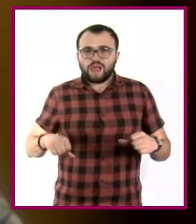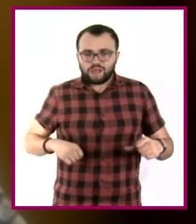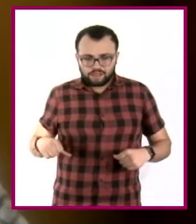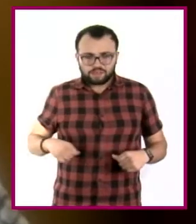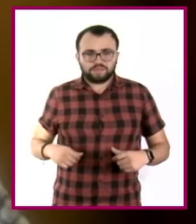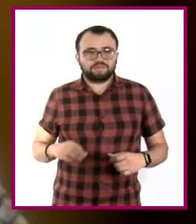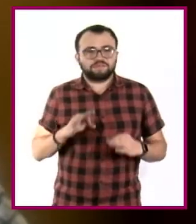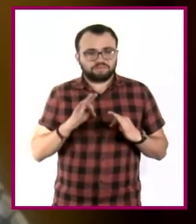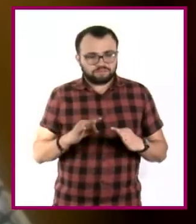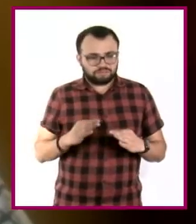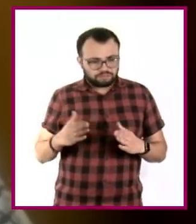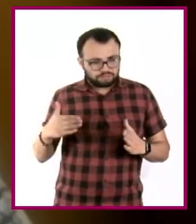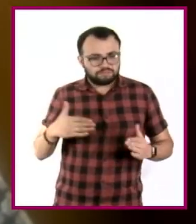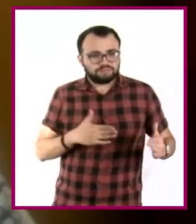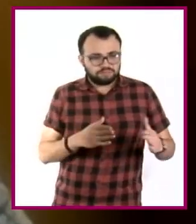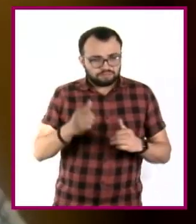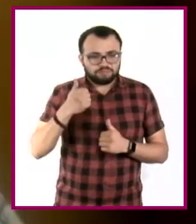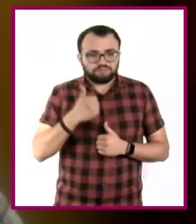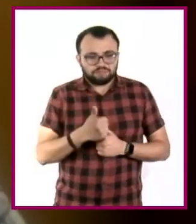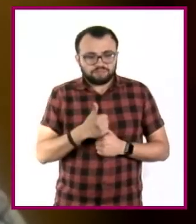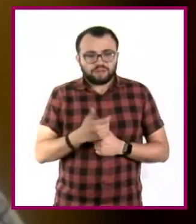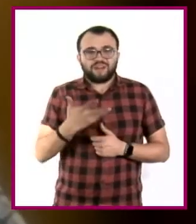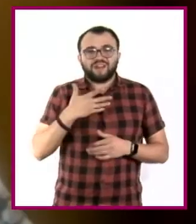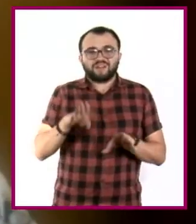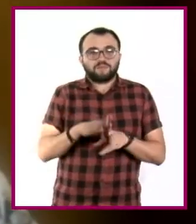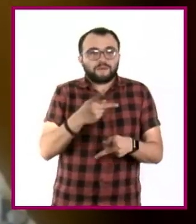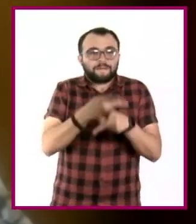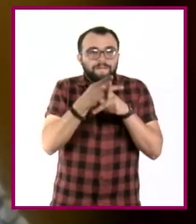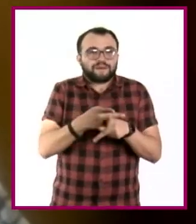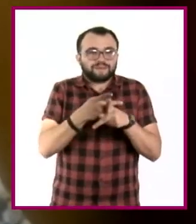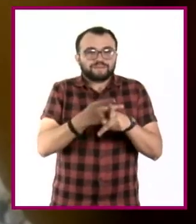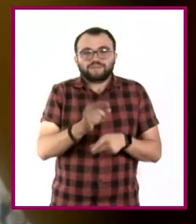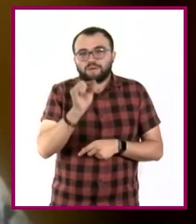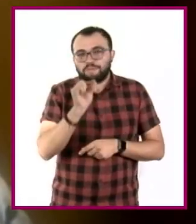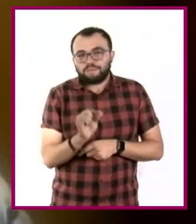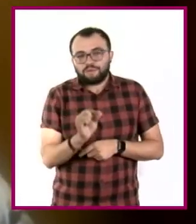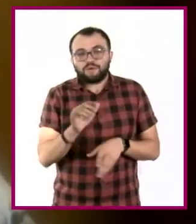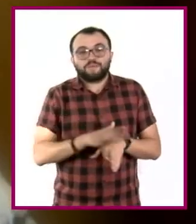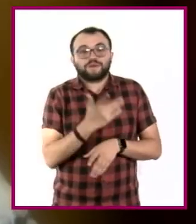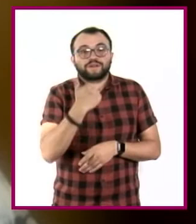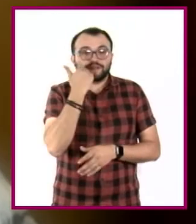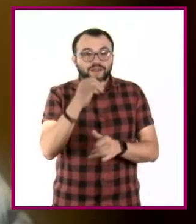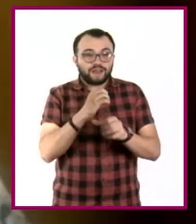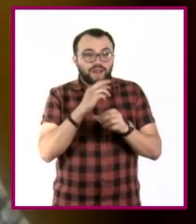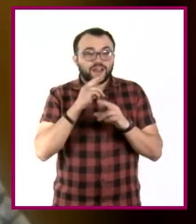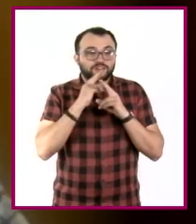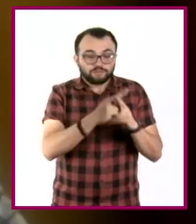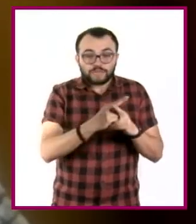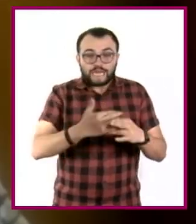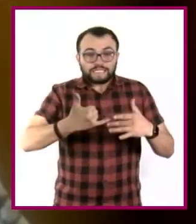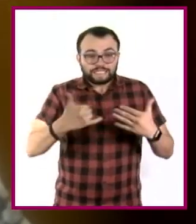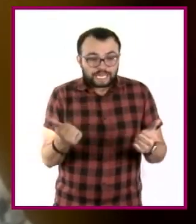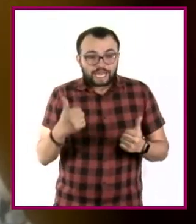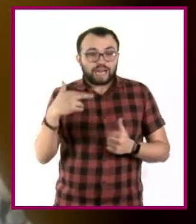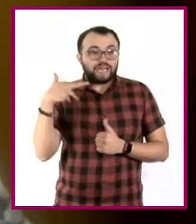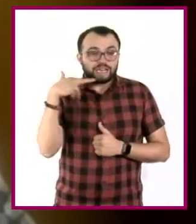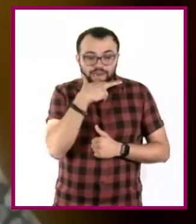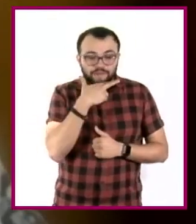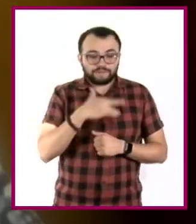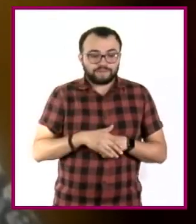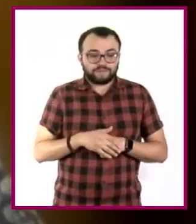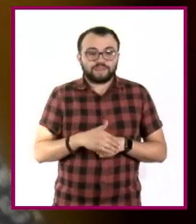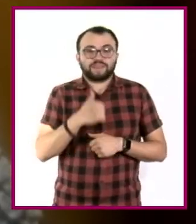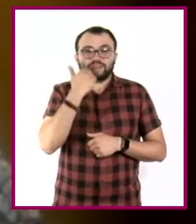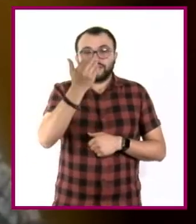una generación que se impacienta mucho, eso sí, porque quieren las respuestas ya. Quieren